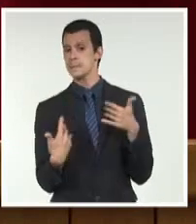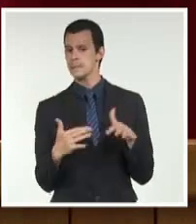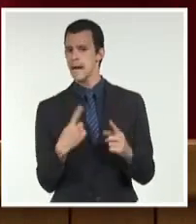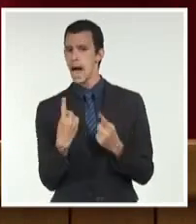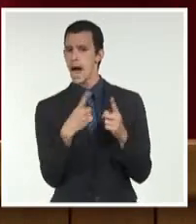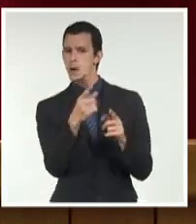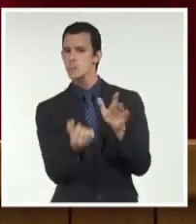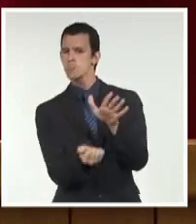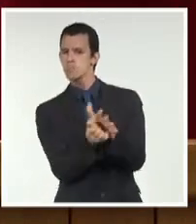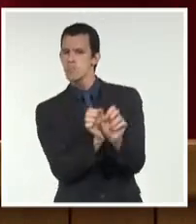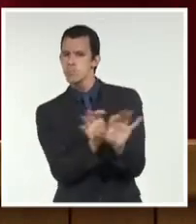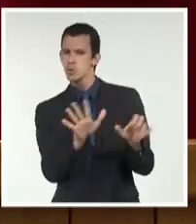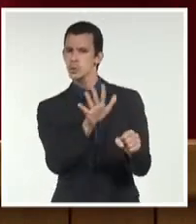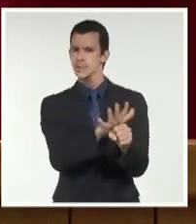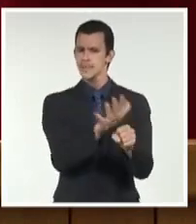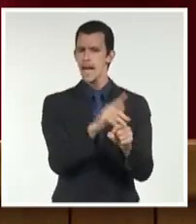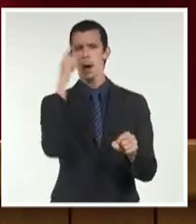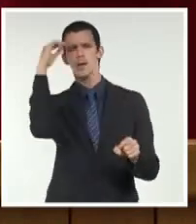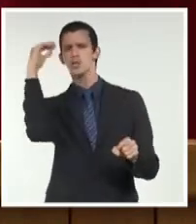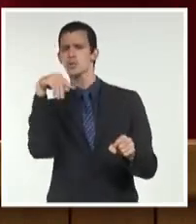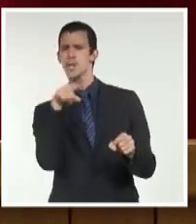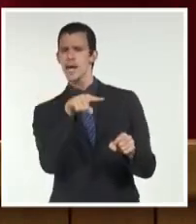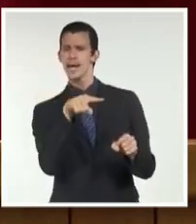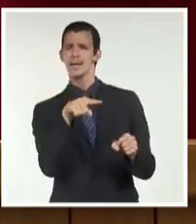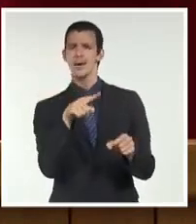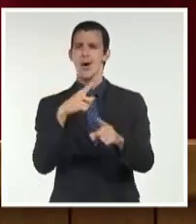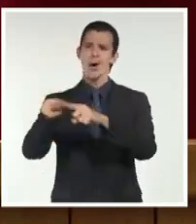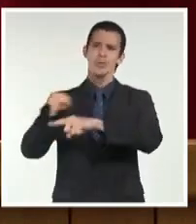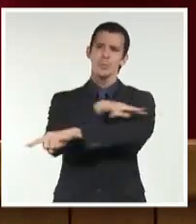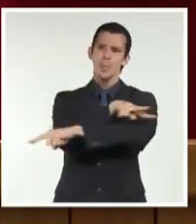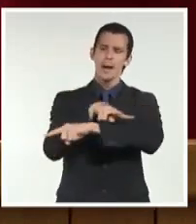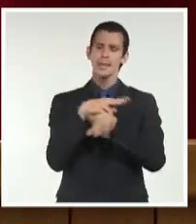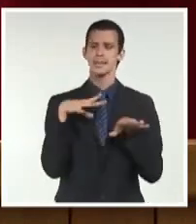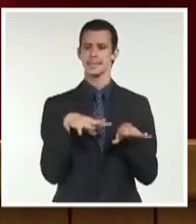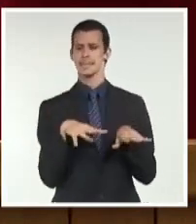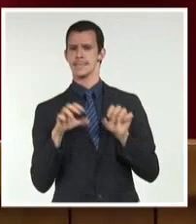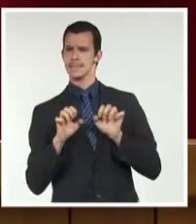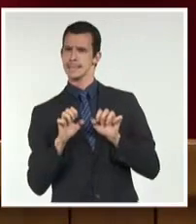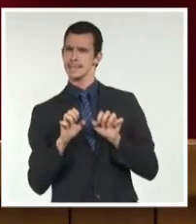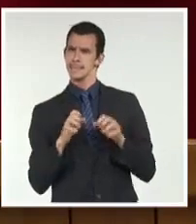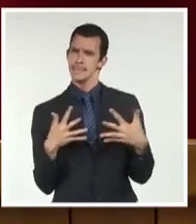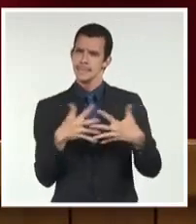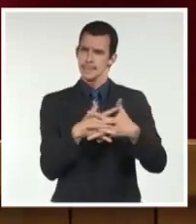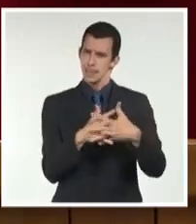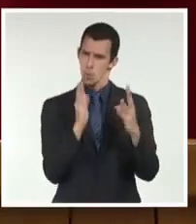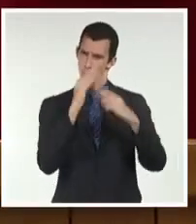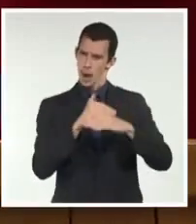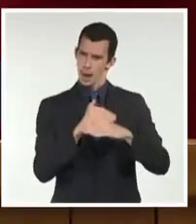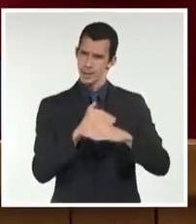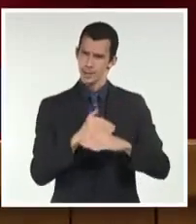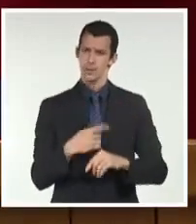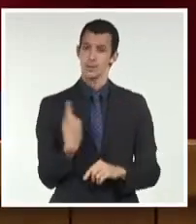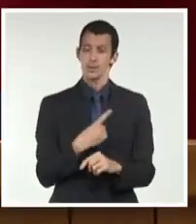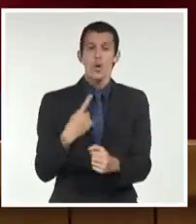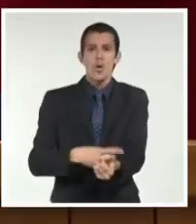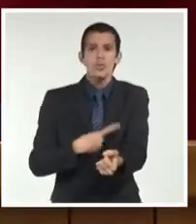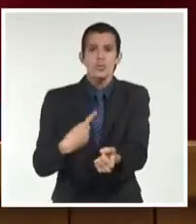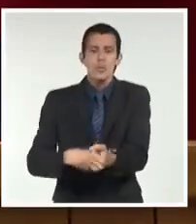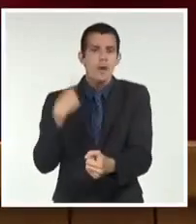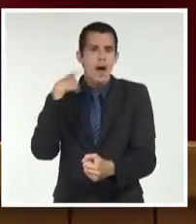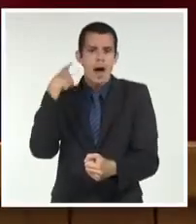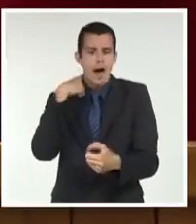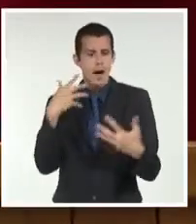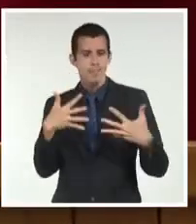difícil interactuar, incluso con entidades extranjeras con las que durante años han sostenido